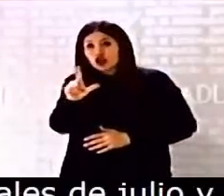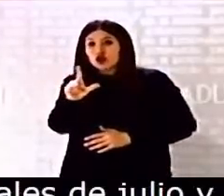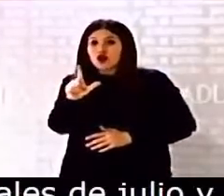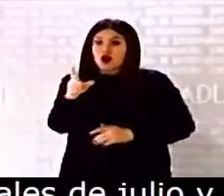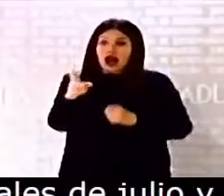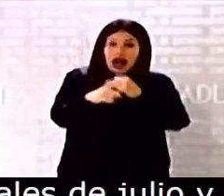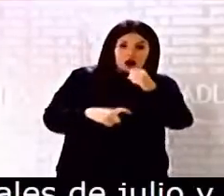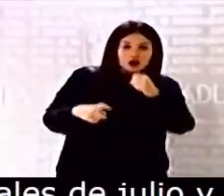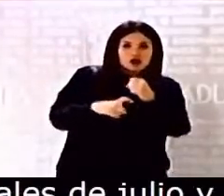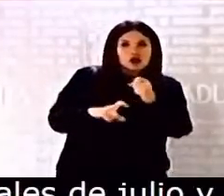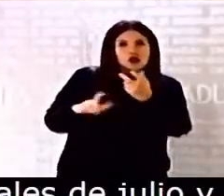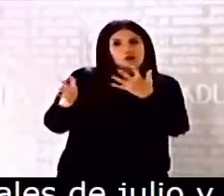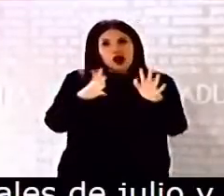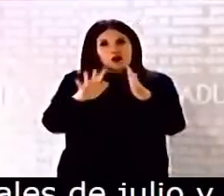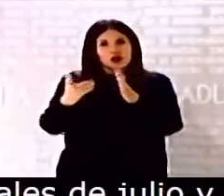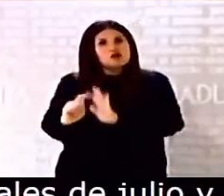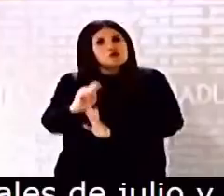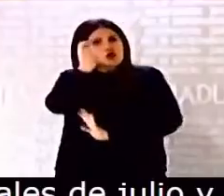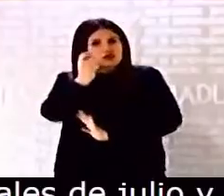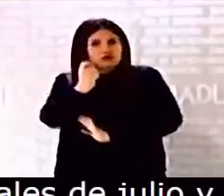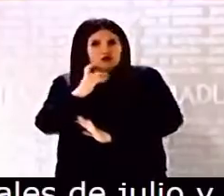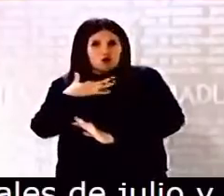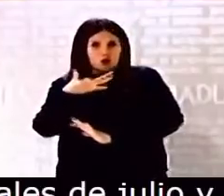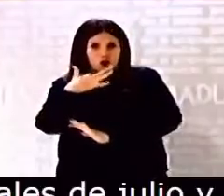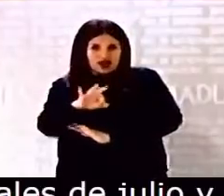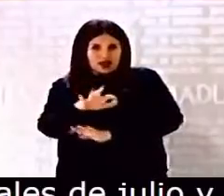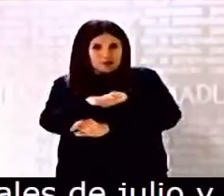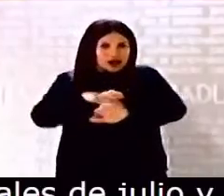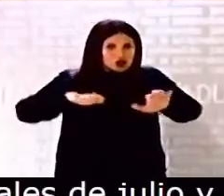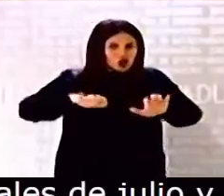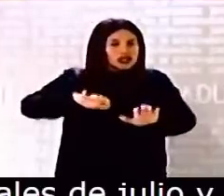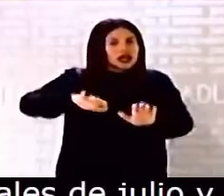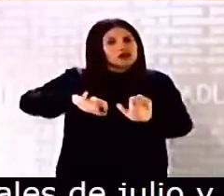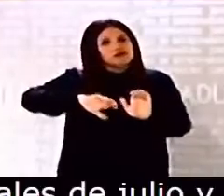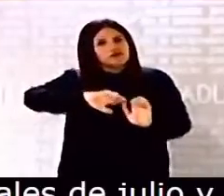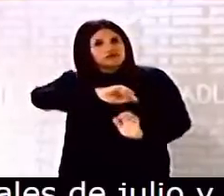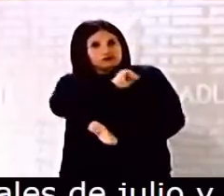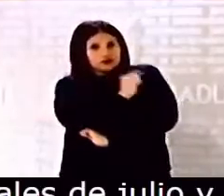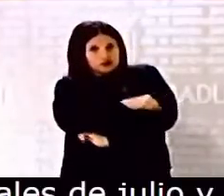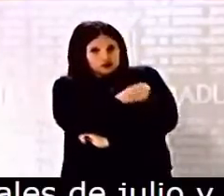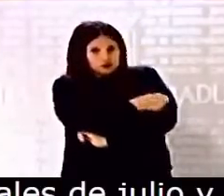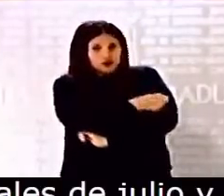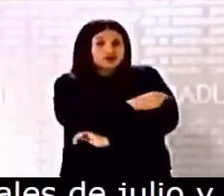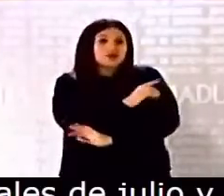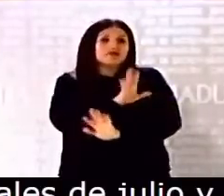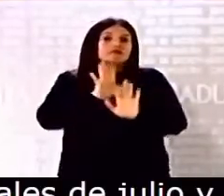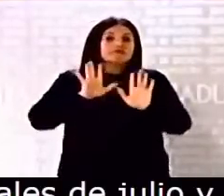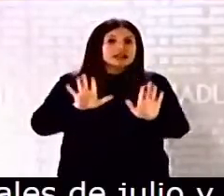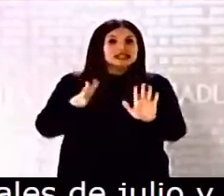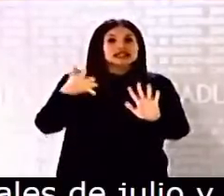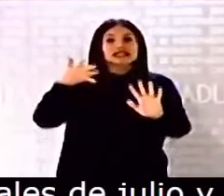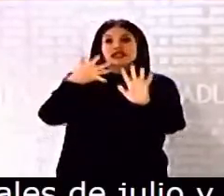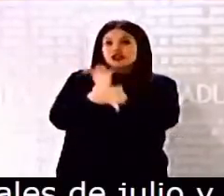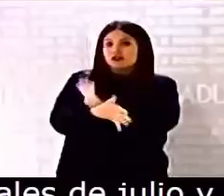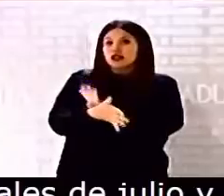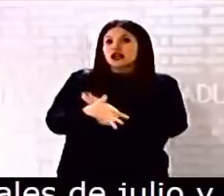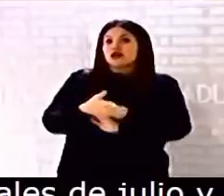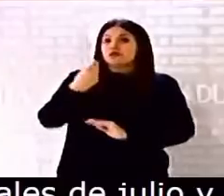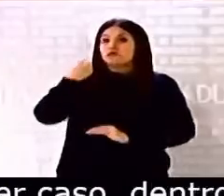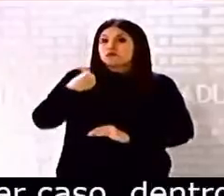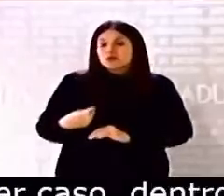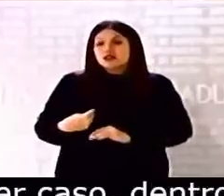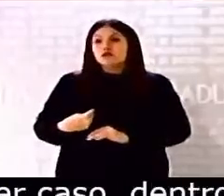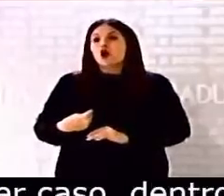agosto. Con lo cual, estaríamos, en cualquier caso, dentro del escenario que